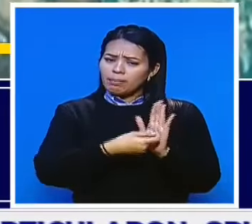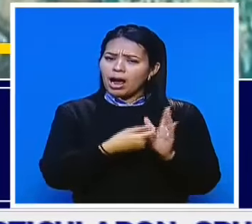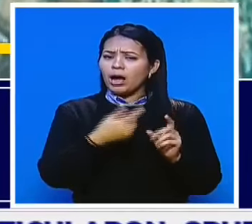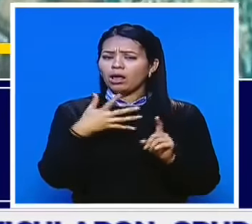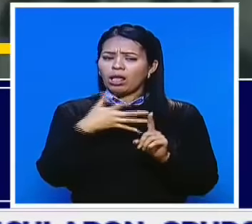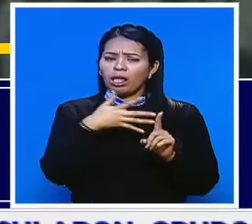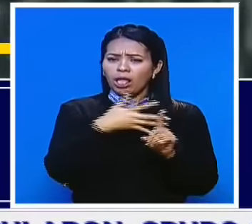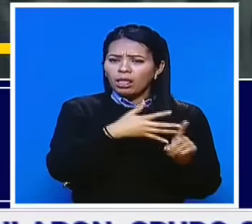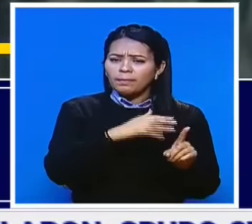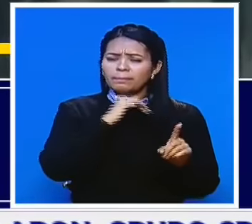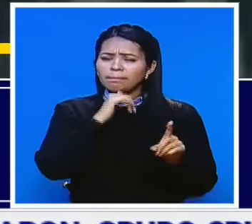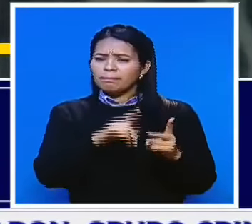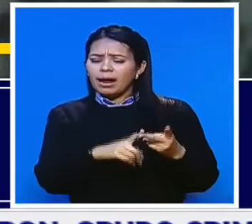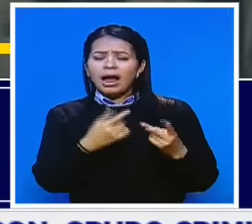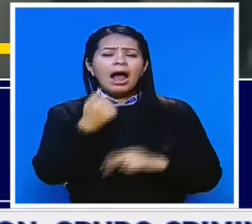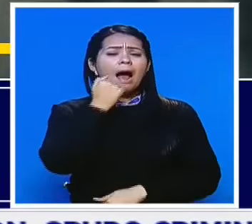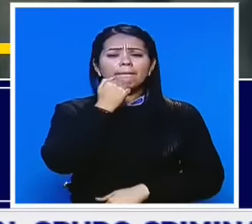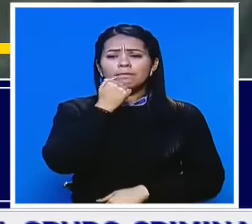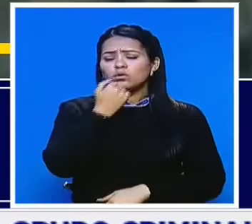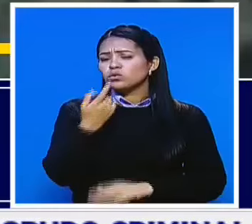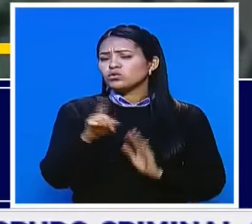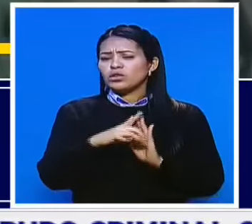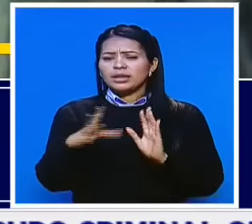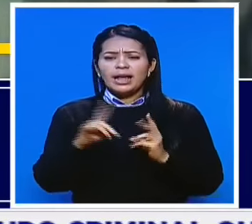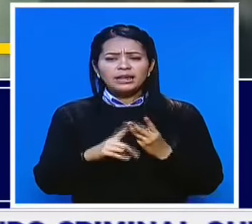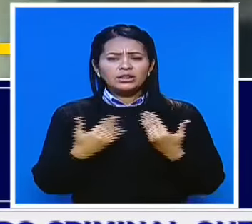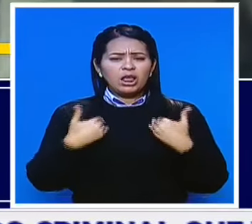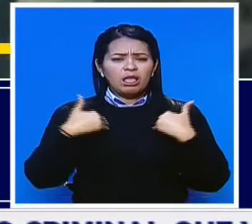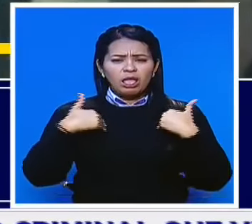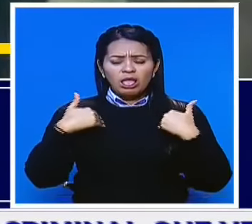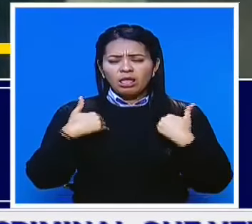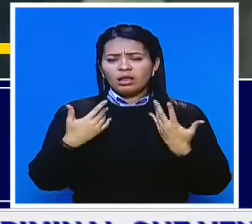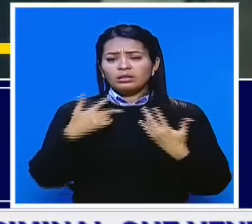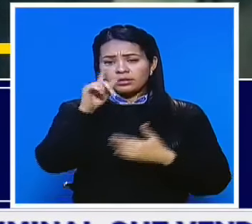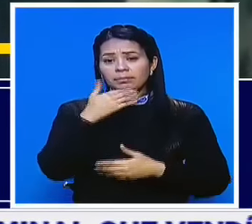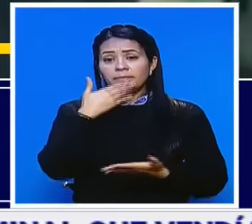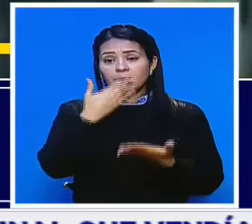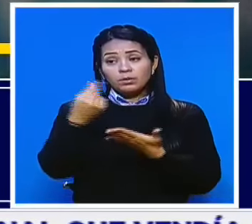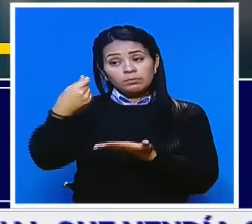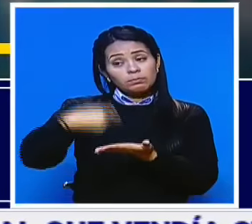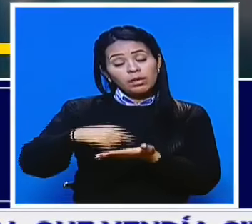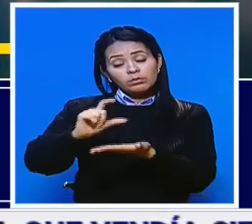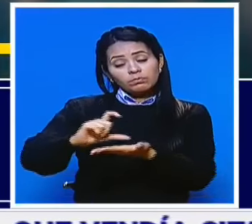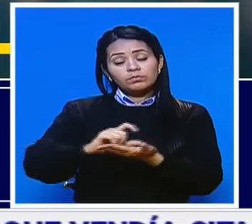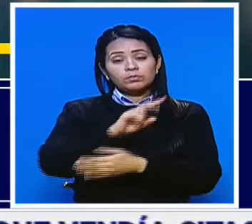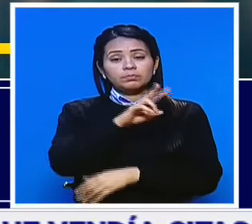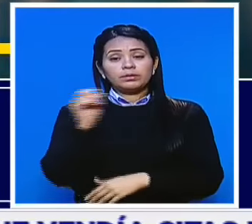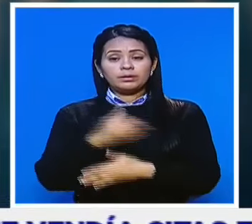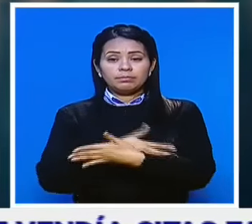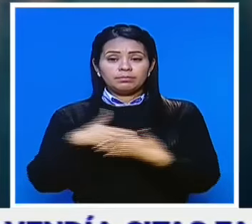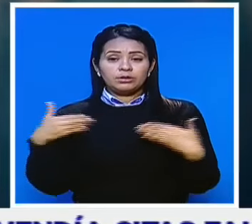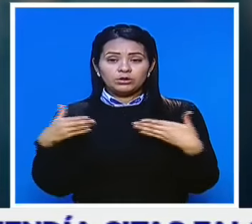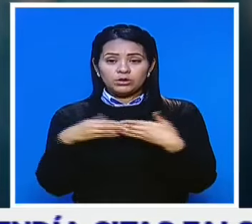persecución maliciosa, abuso de derecho, daños y prejuicios, y pidió una compensación de al menos $20 millones.